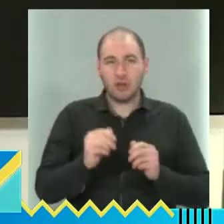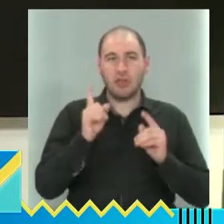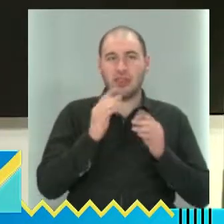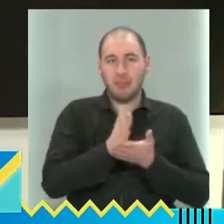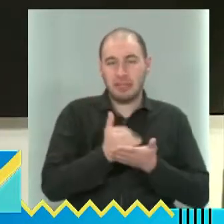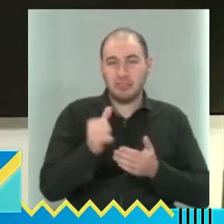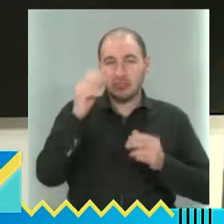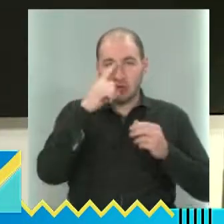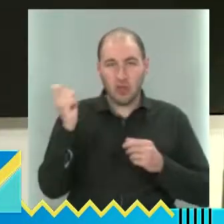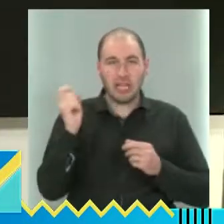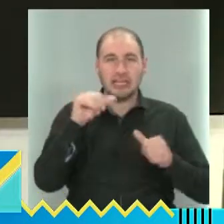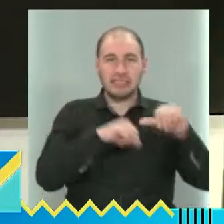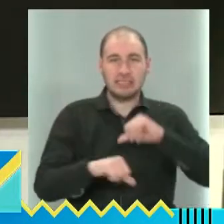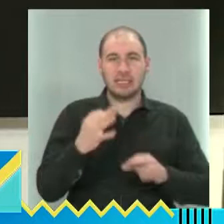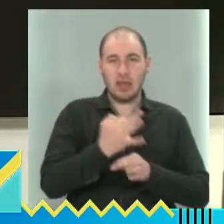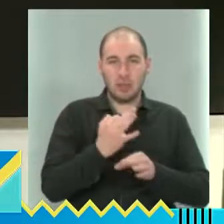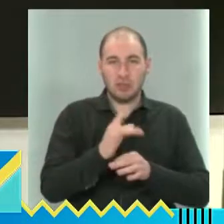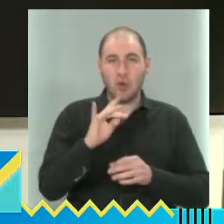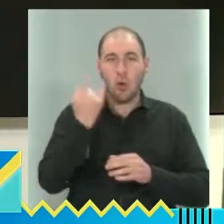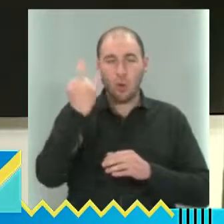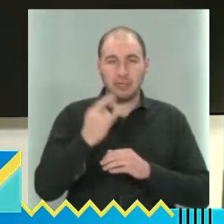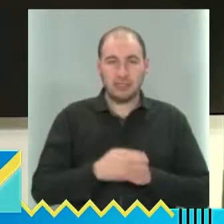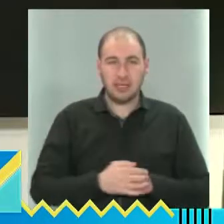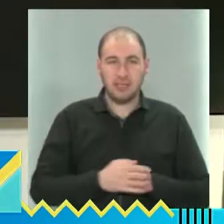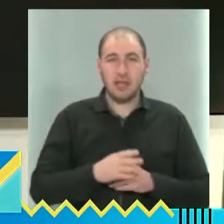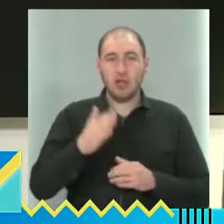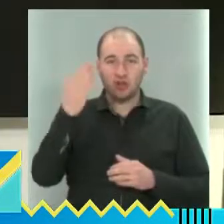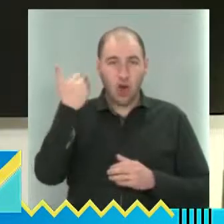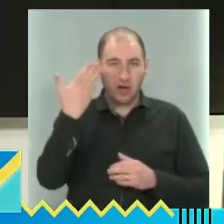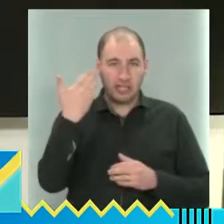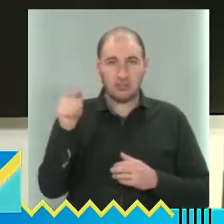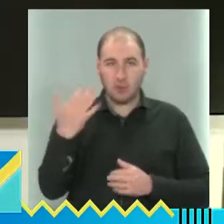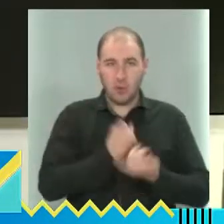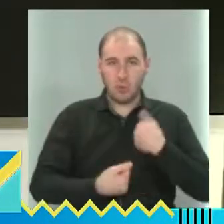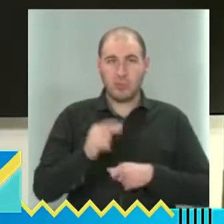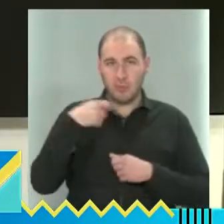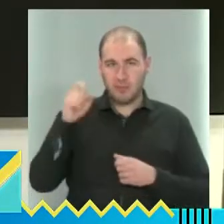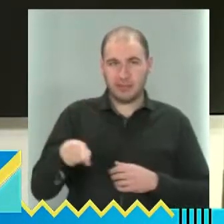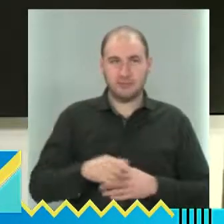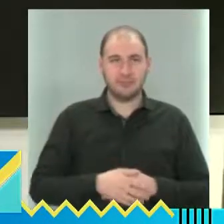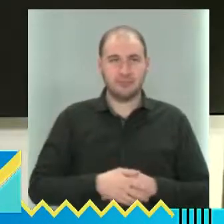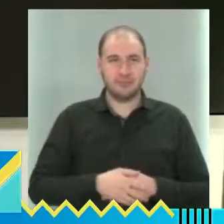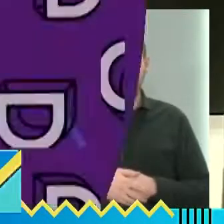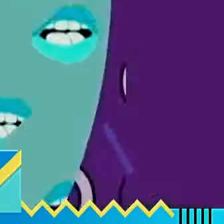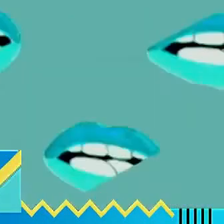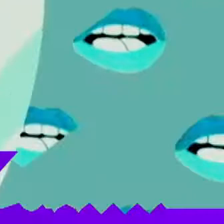de Psicología y Ciencias de la Educación de la Universidad de Congreso. Esto nos decían en ese programa.